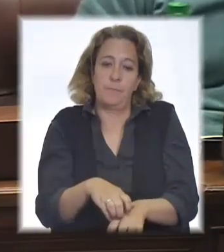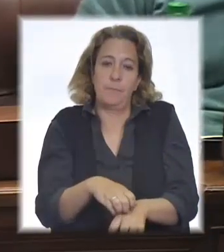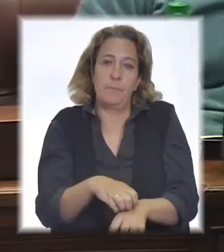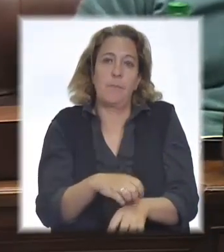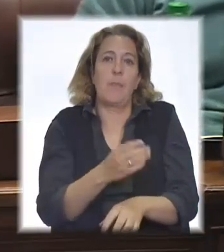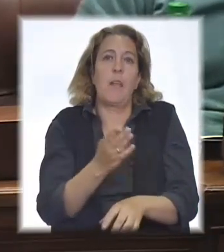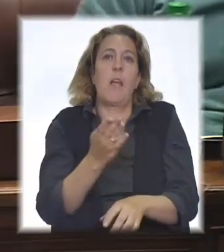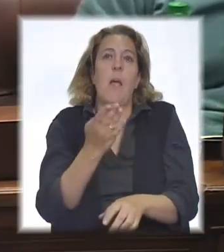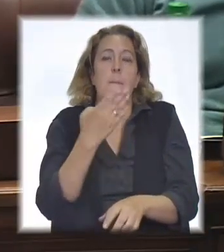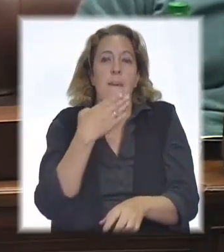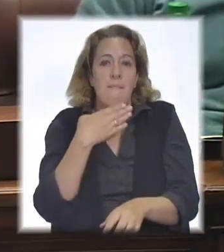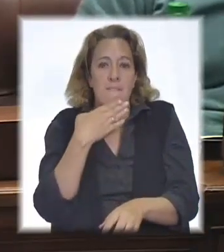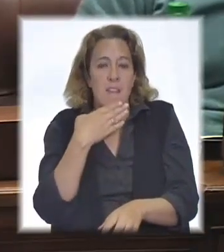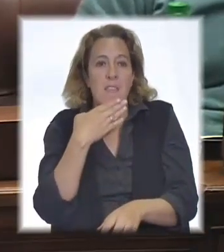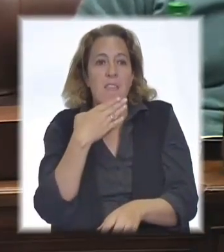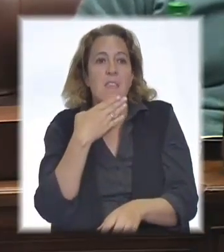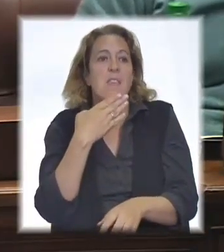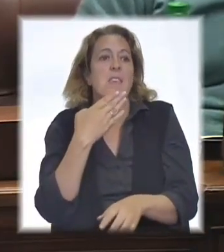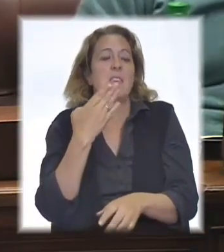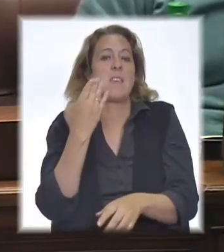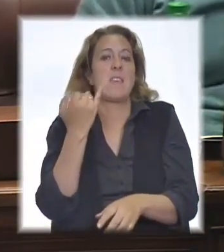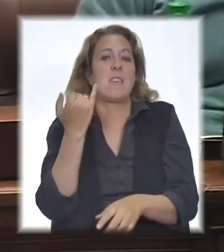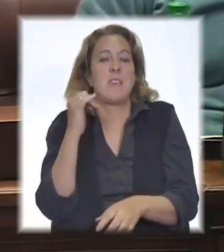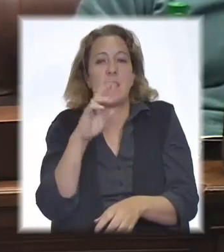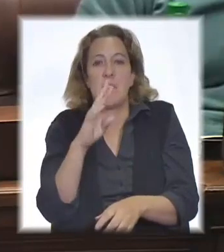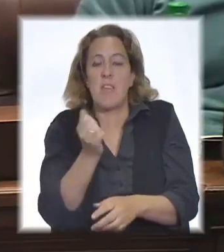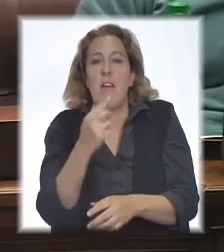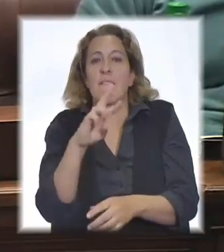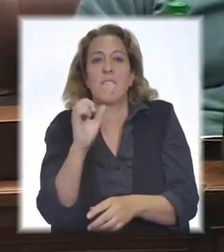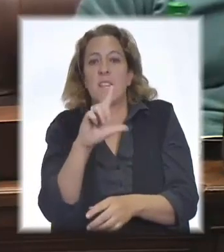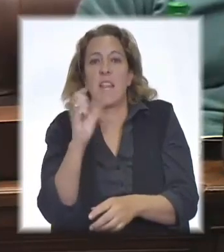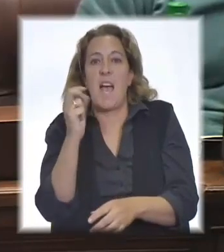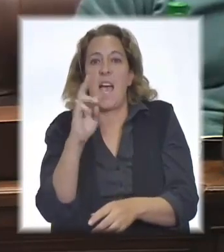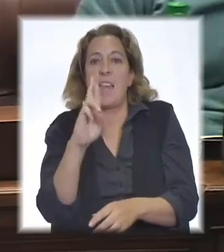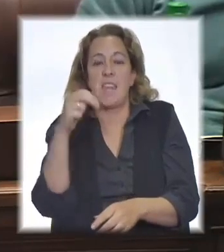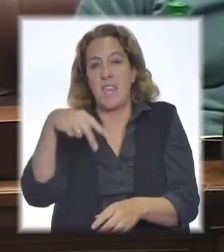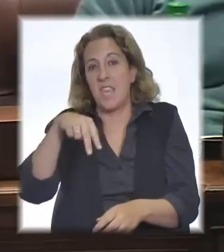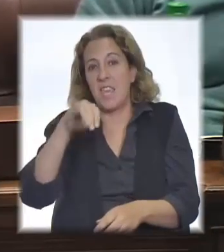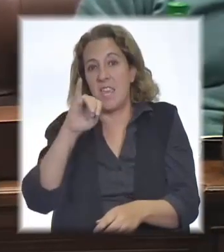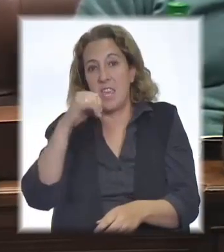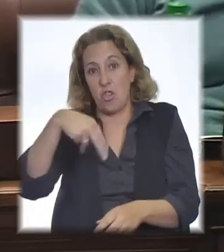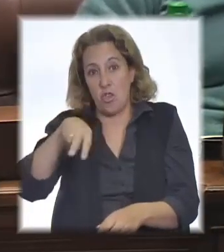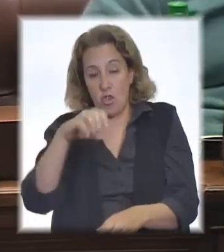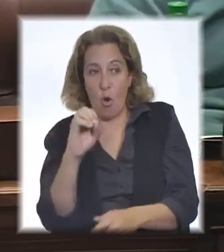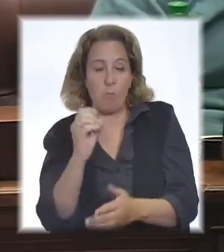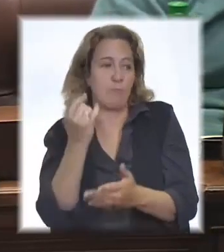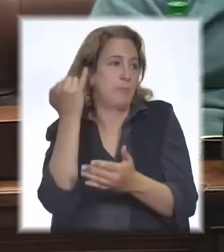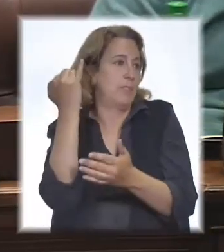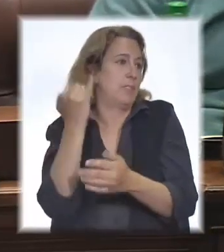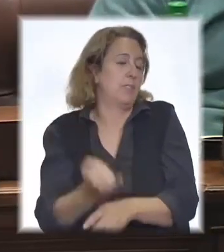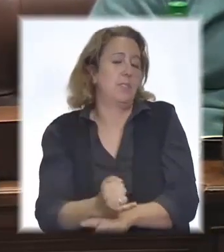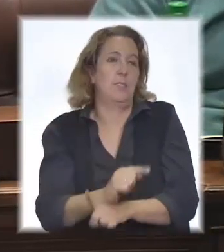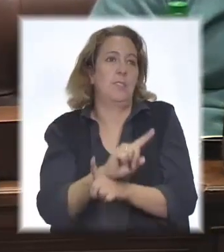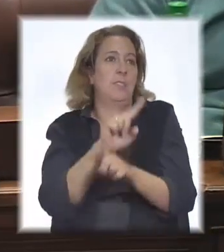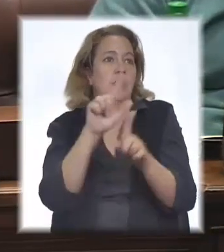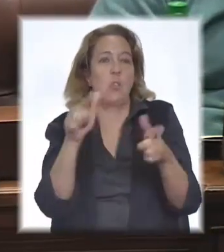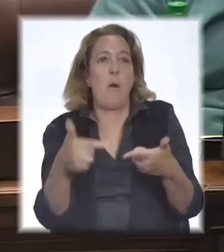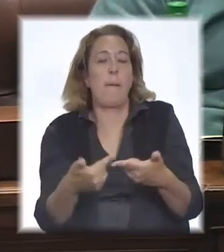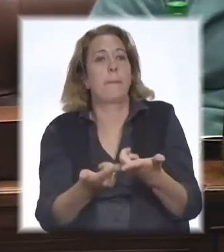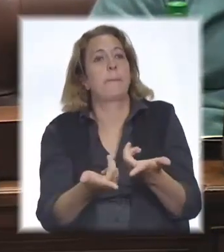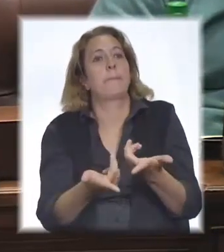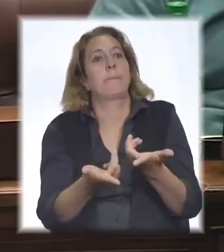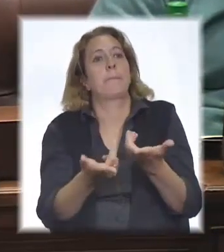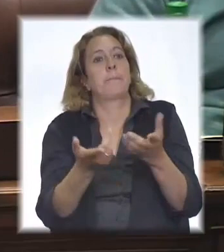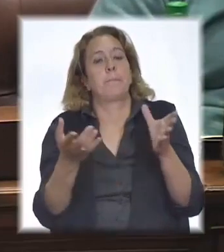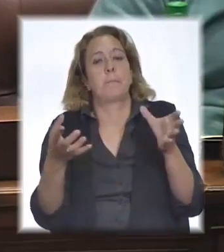a mario benedetti idea vilariño sin las corrientes que la década del 60 del 70